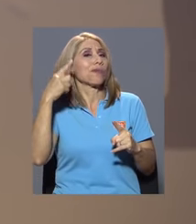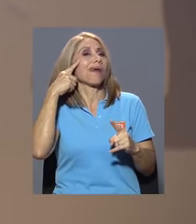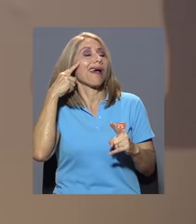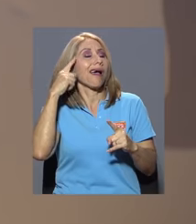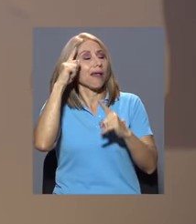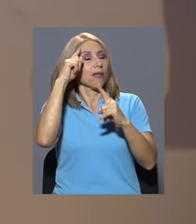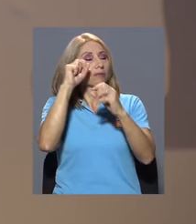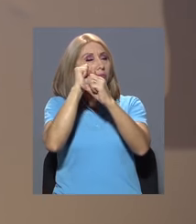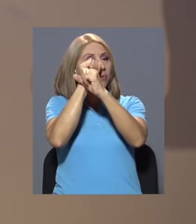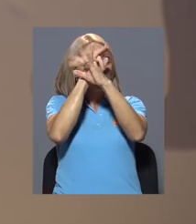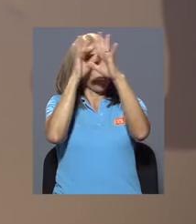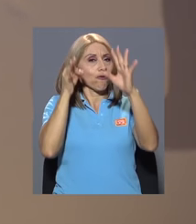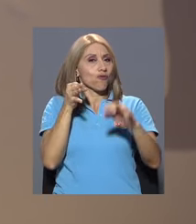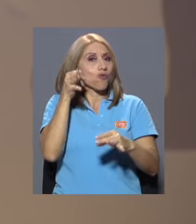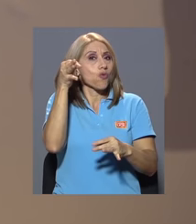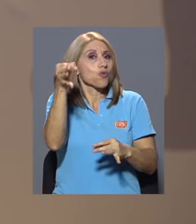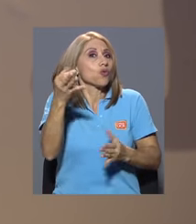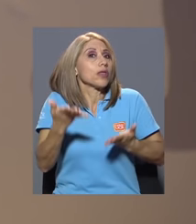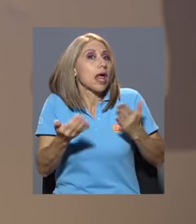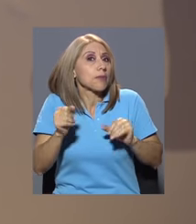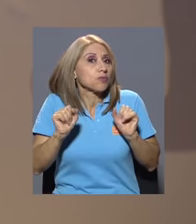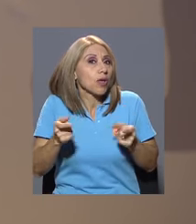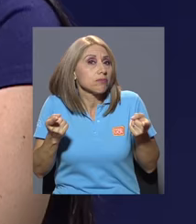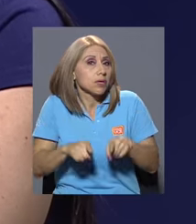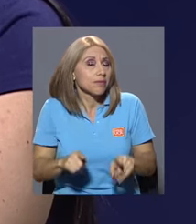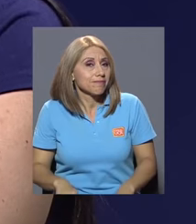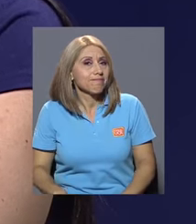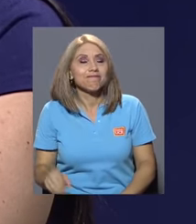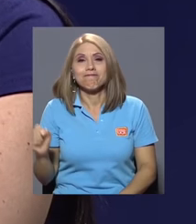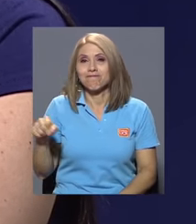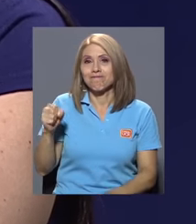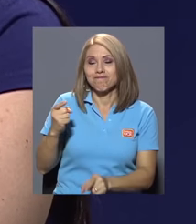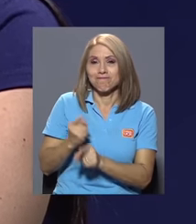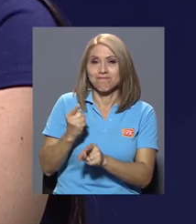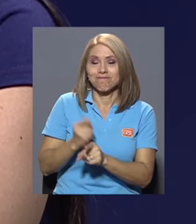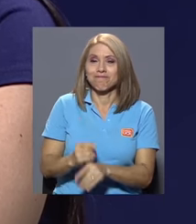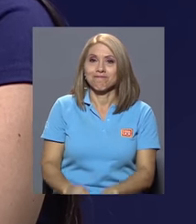futuro imaginario, pero que puede ser. Que podría ser. Sí. Eso.